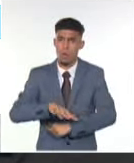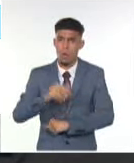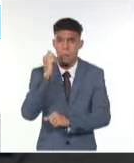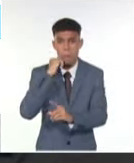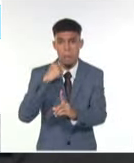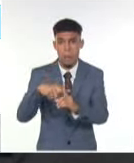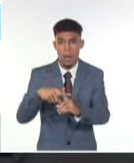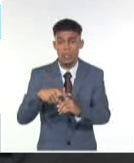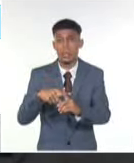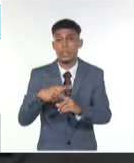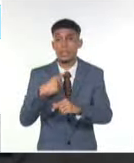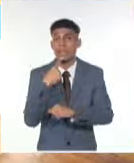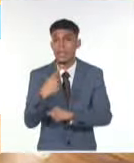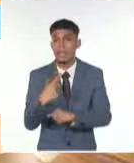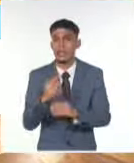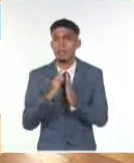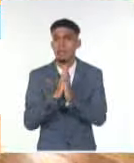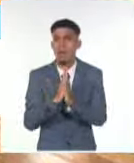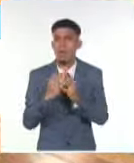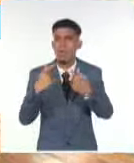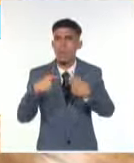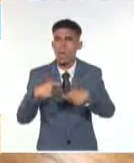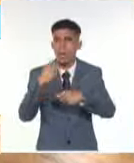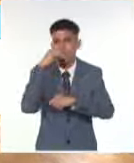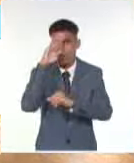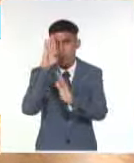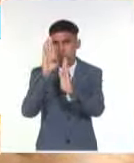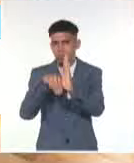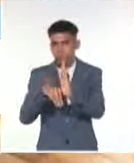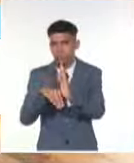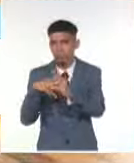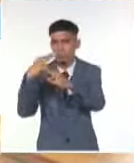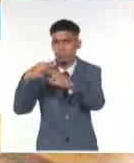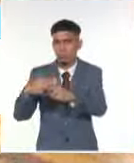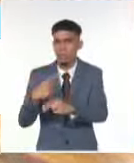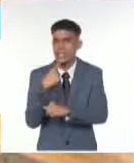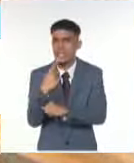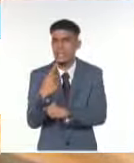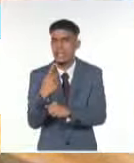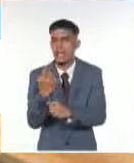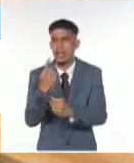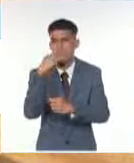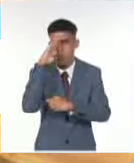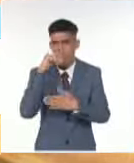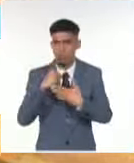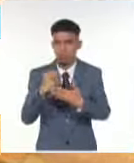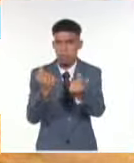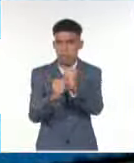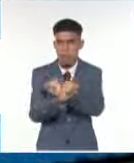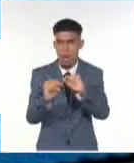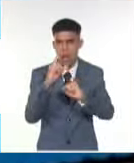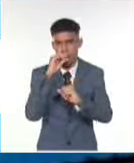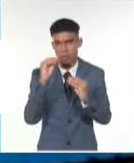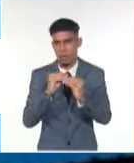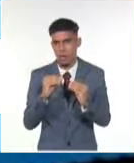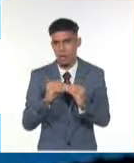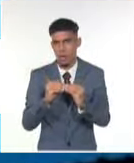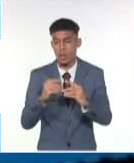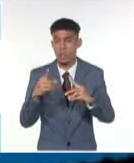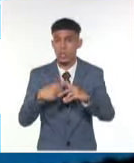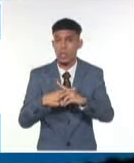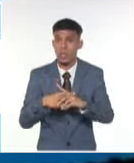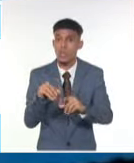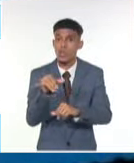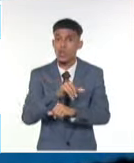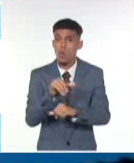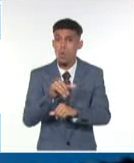demandaron sacar a la mayor de las Antillas de la arbitraria lista elaborada por Washington sobre los países patrocinadores del terrorismo y rechazaron